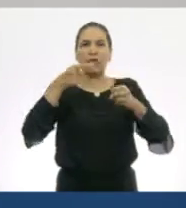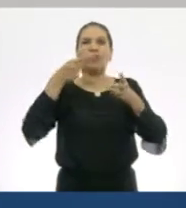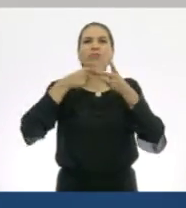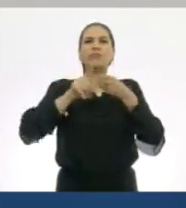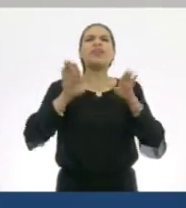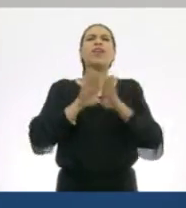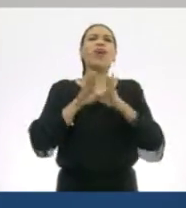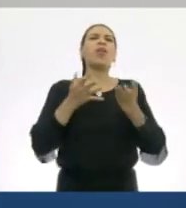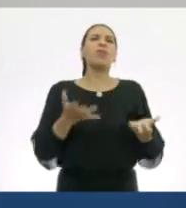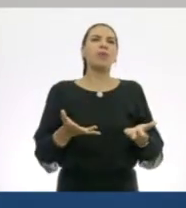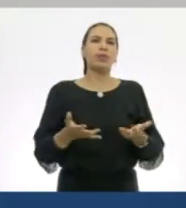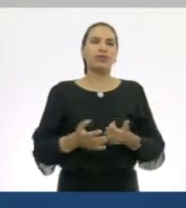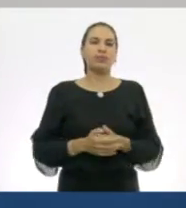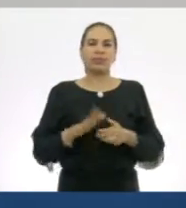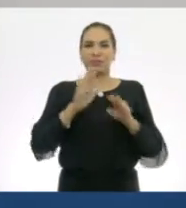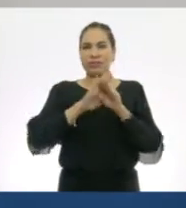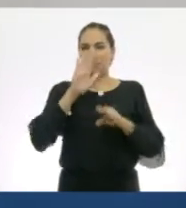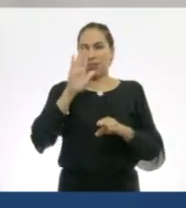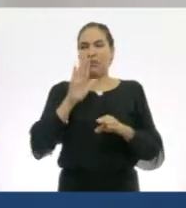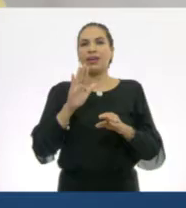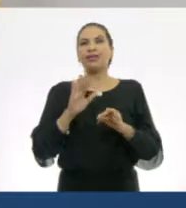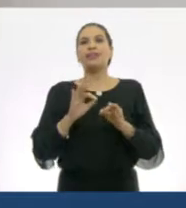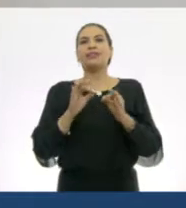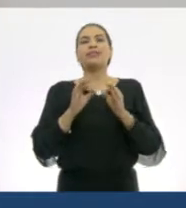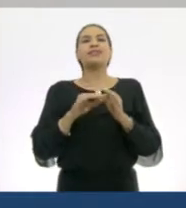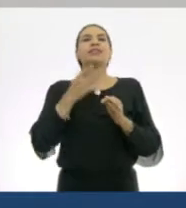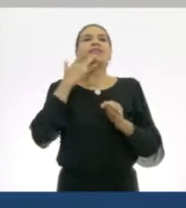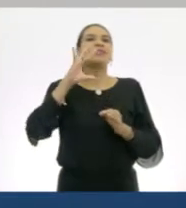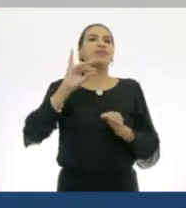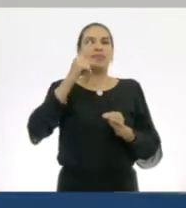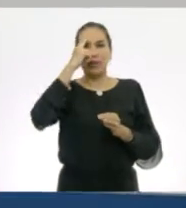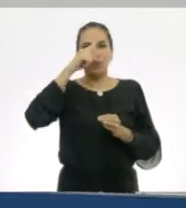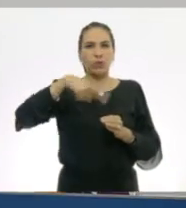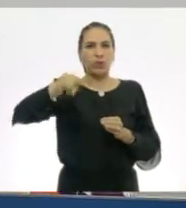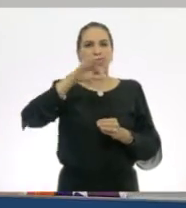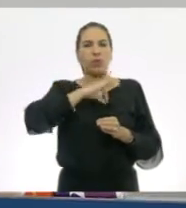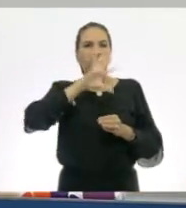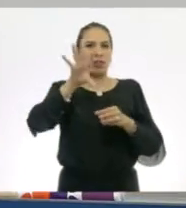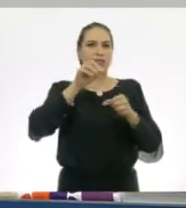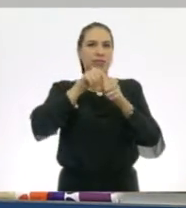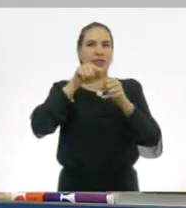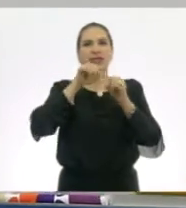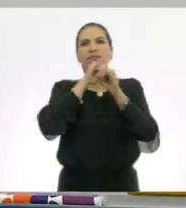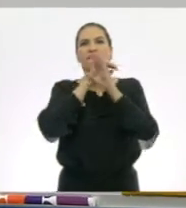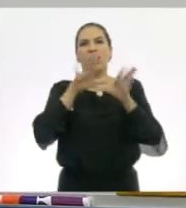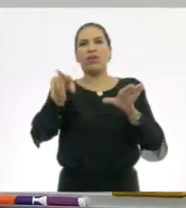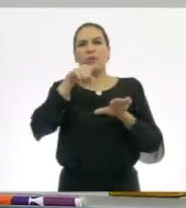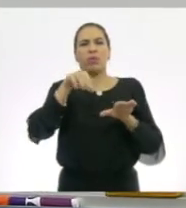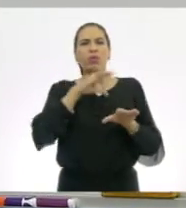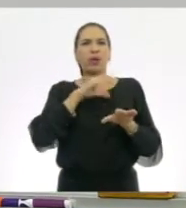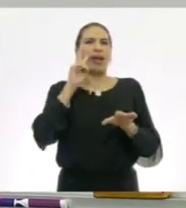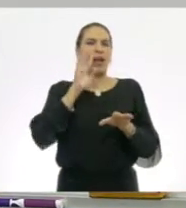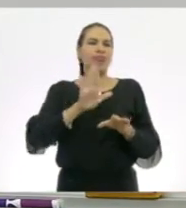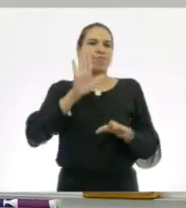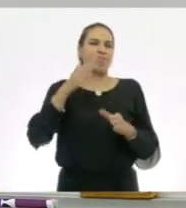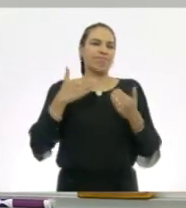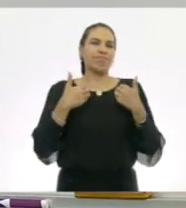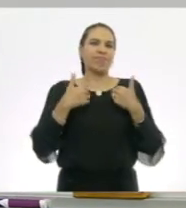poniendo lo más sencillo para que ustedes lo complementen con la información que a ustedes les parezca